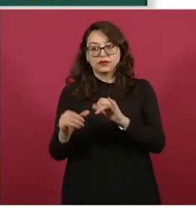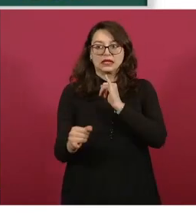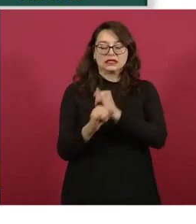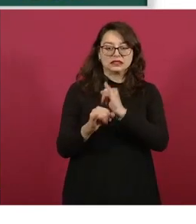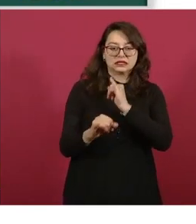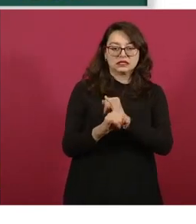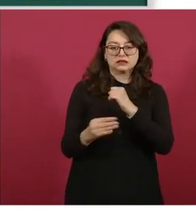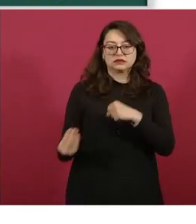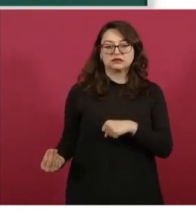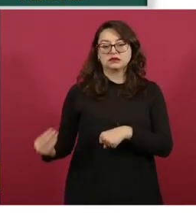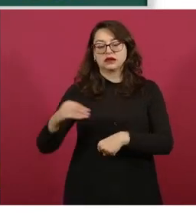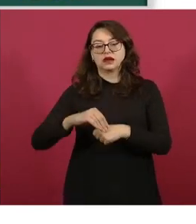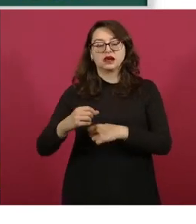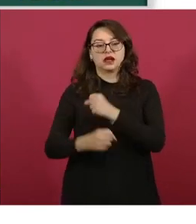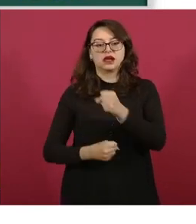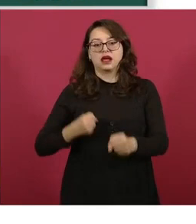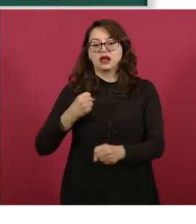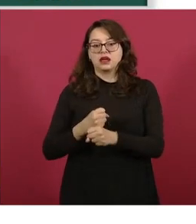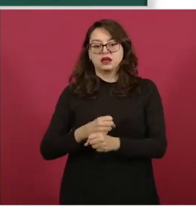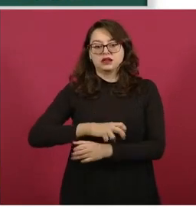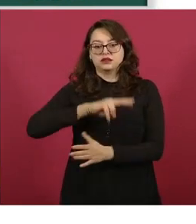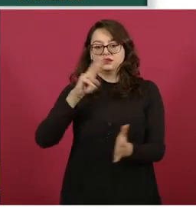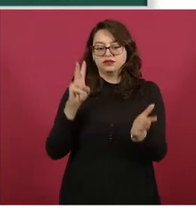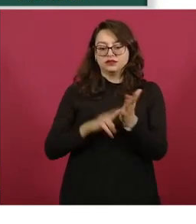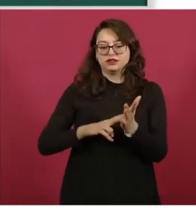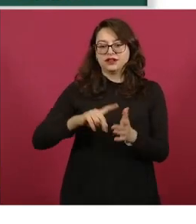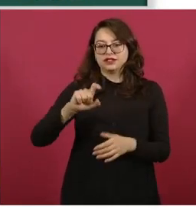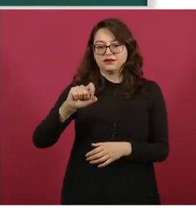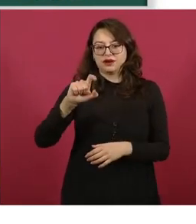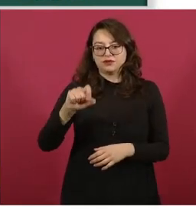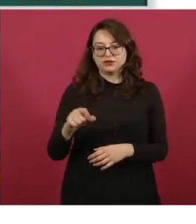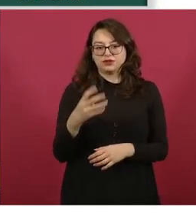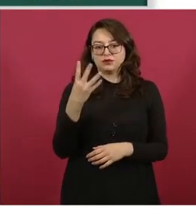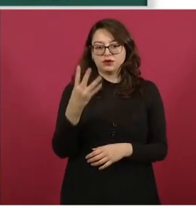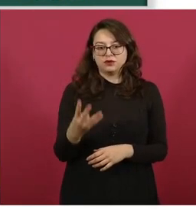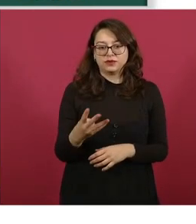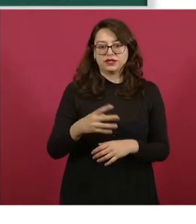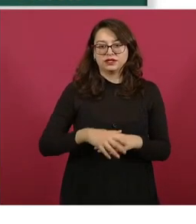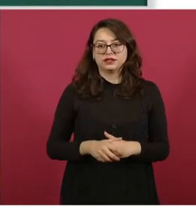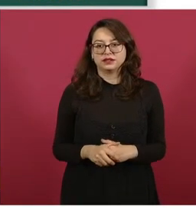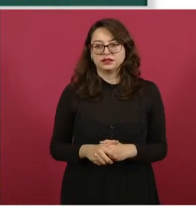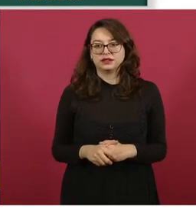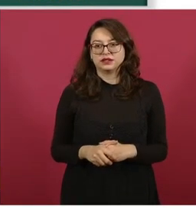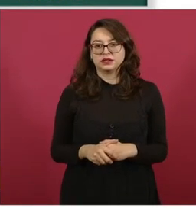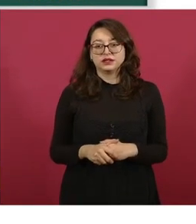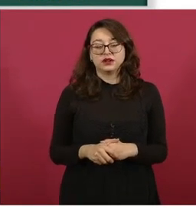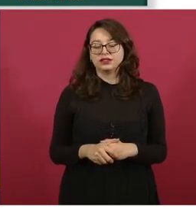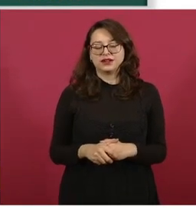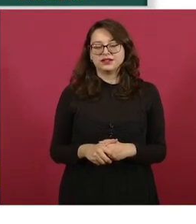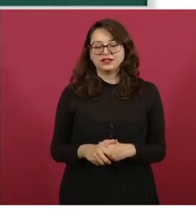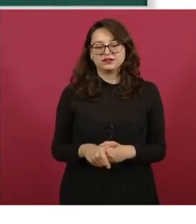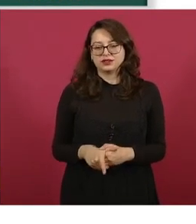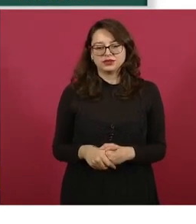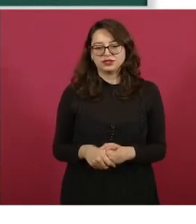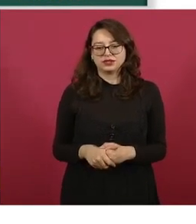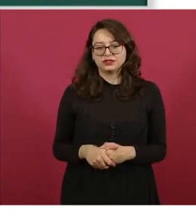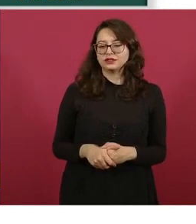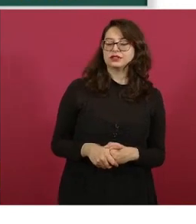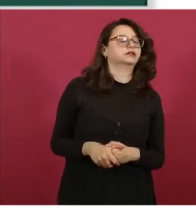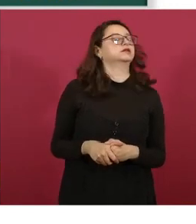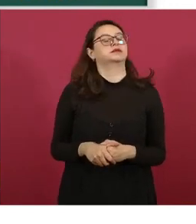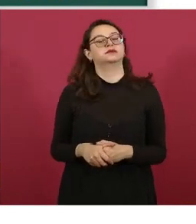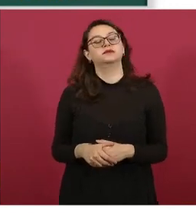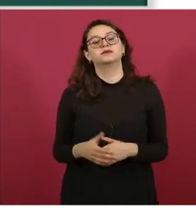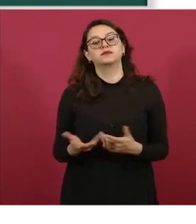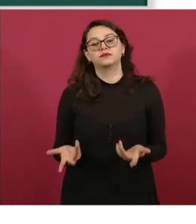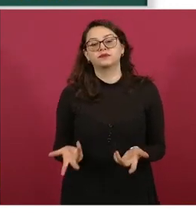año 2023, el equipo médico del IMSS Bienestar, junto con todo el sector salud, utilizó este sistema de abasto